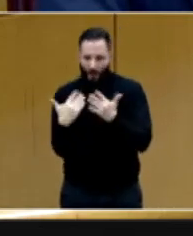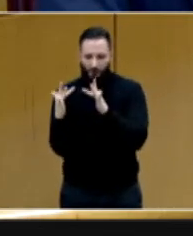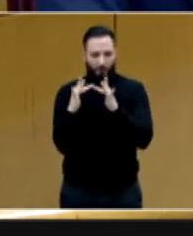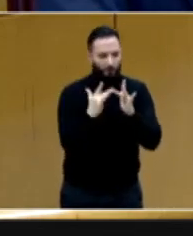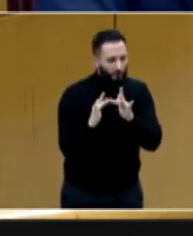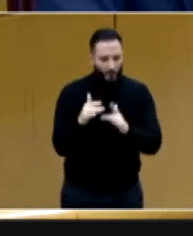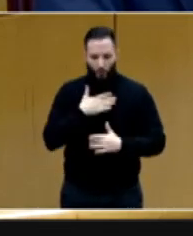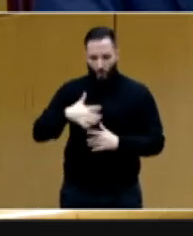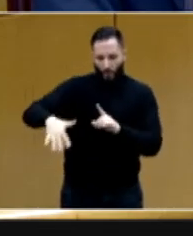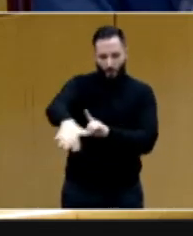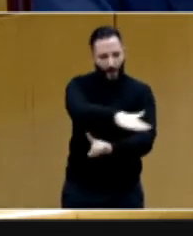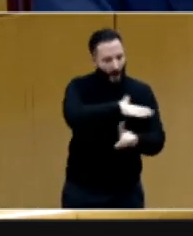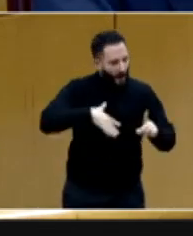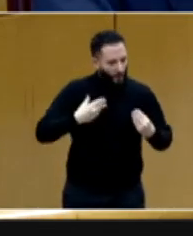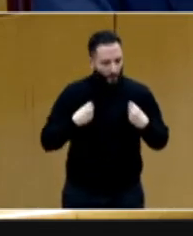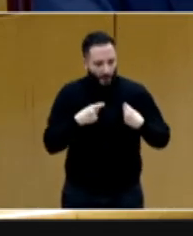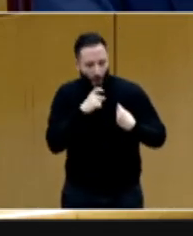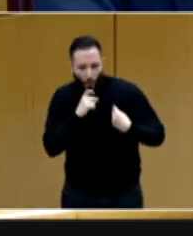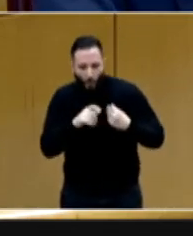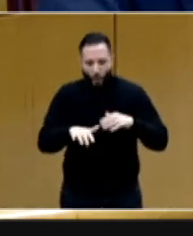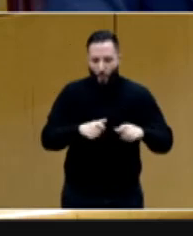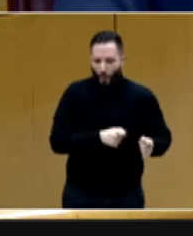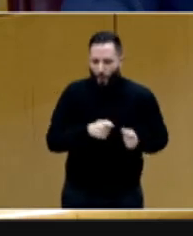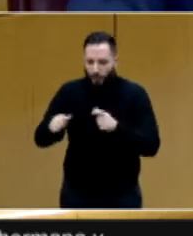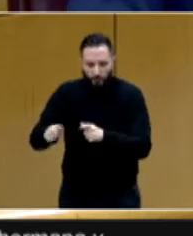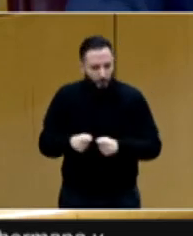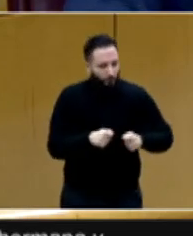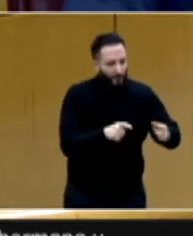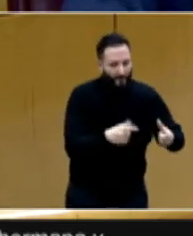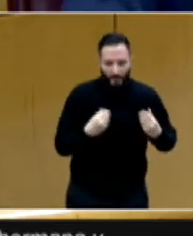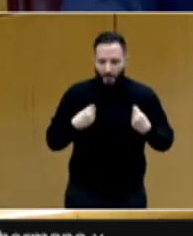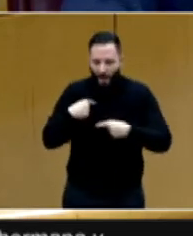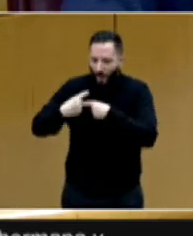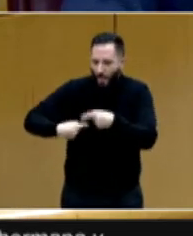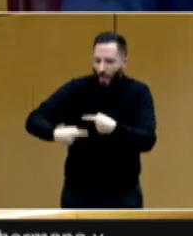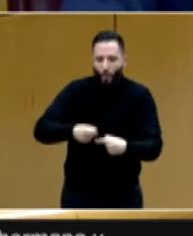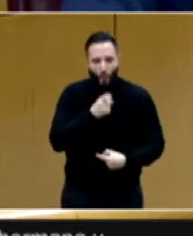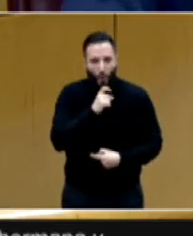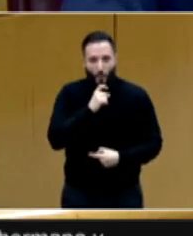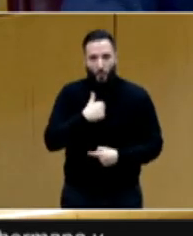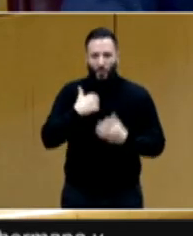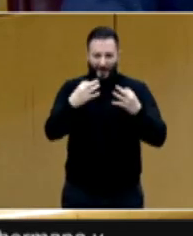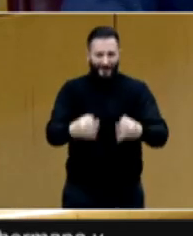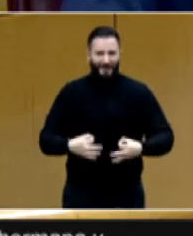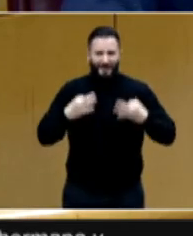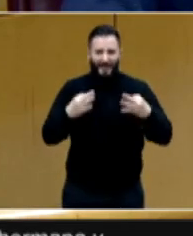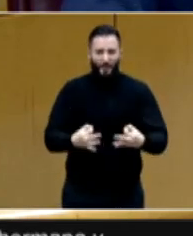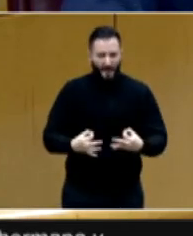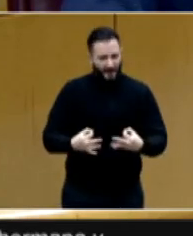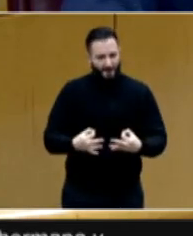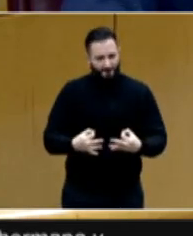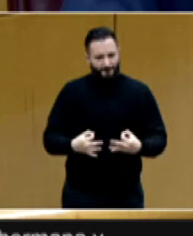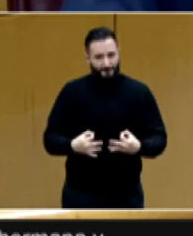me movía por mi barrio como vivía prácticamente pues como era mi día a día y entonces siempre se han contado tanto